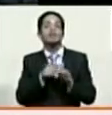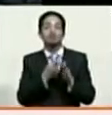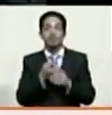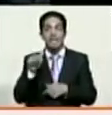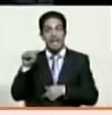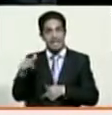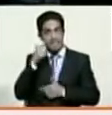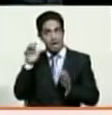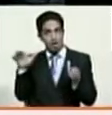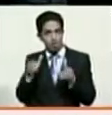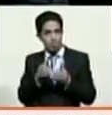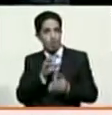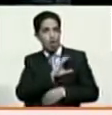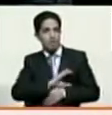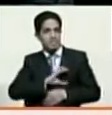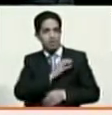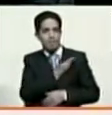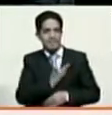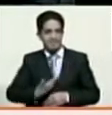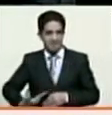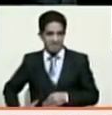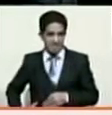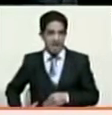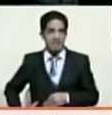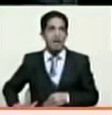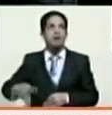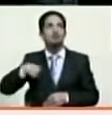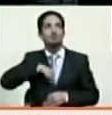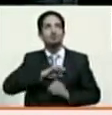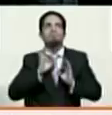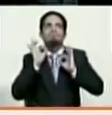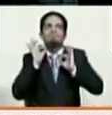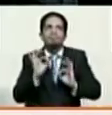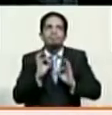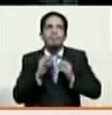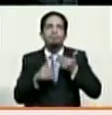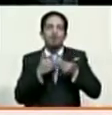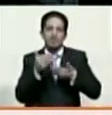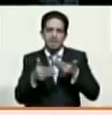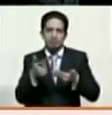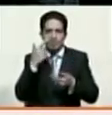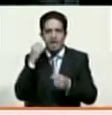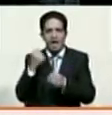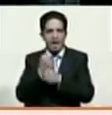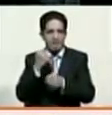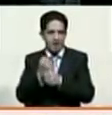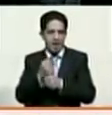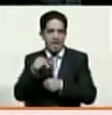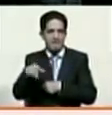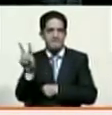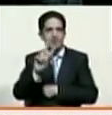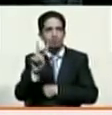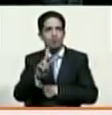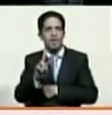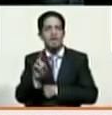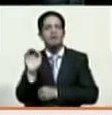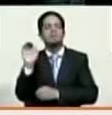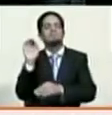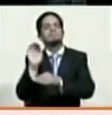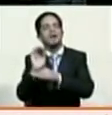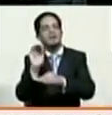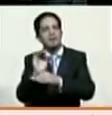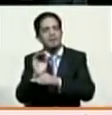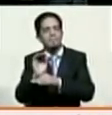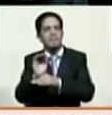este Consejo Presidencial damos garantía de los procesos productivos, damos garantía de los procesos de mantenimiento